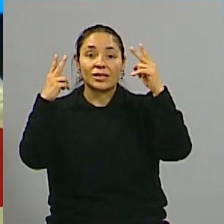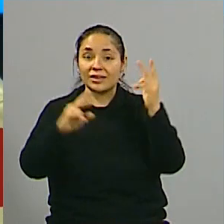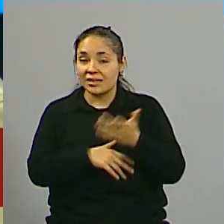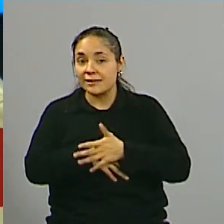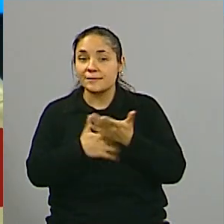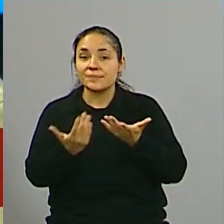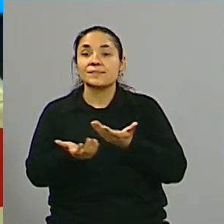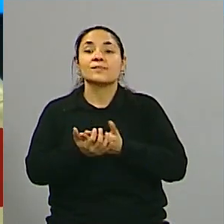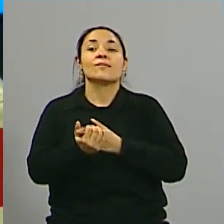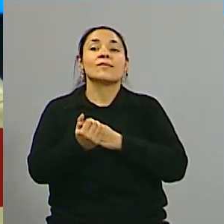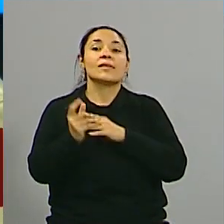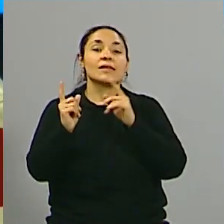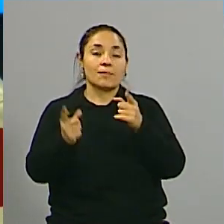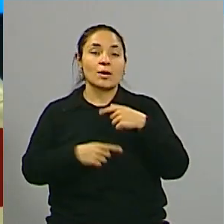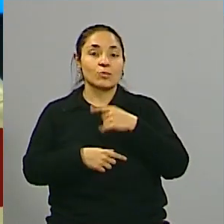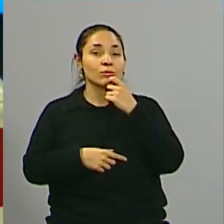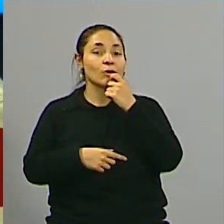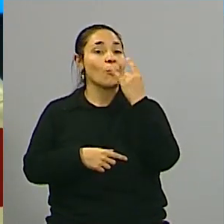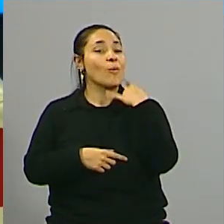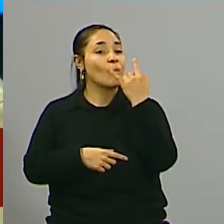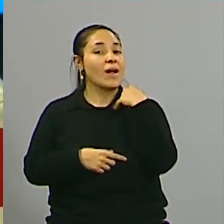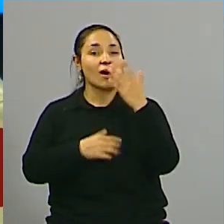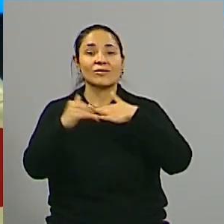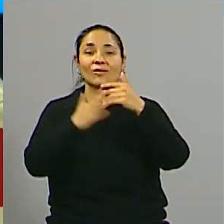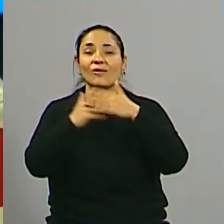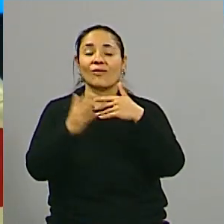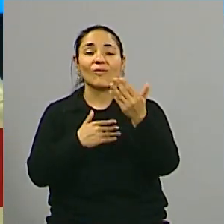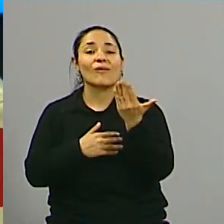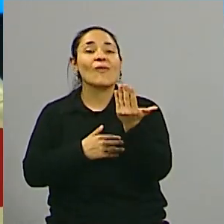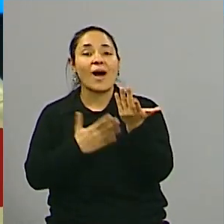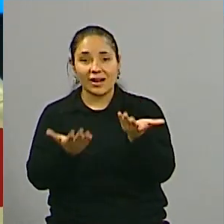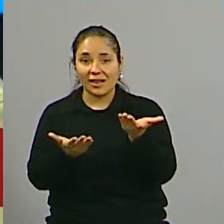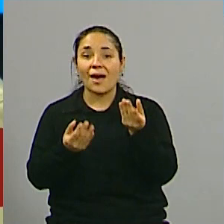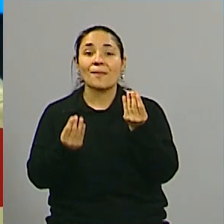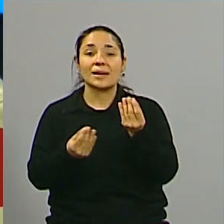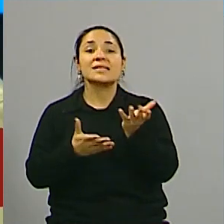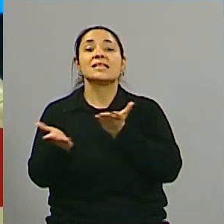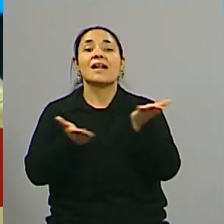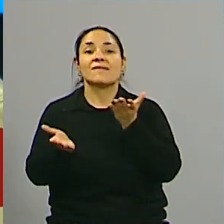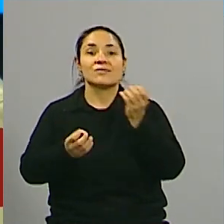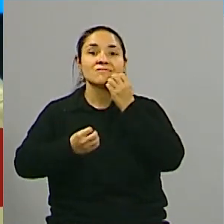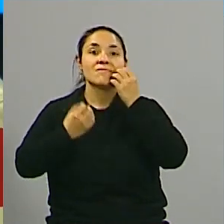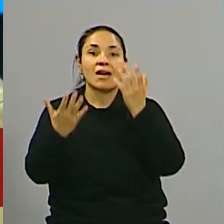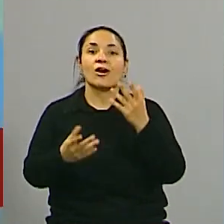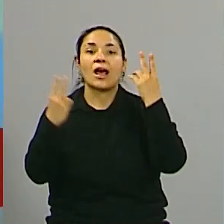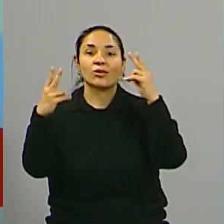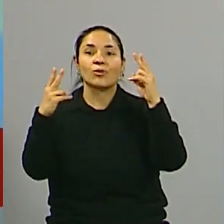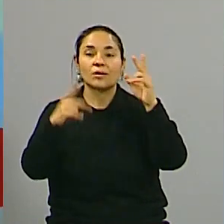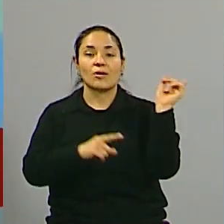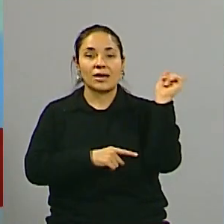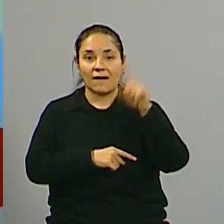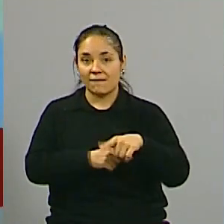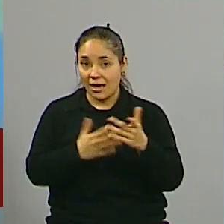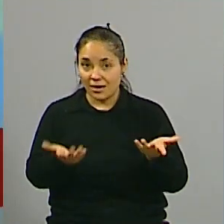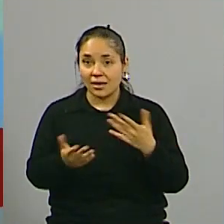lado, en Uspallata, por ejemplo, falta infraestructura. También claro, volvemos para brindarle un buen servicio a los turistas que puedan estar